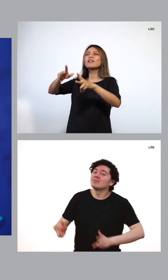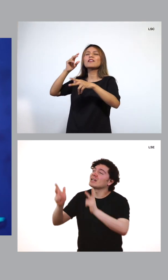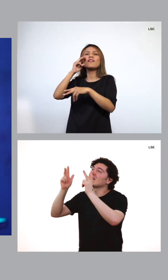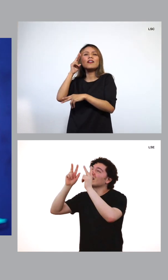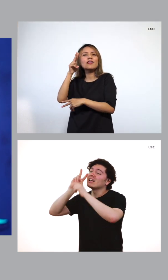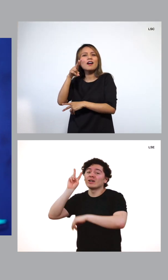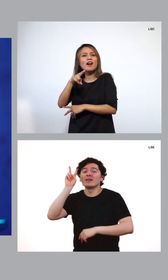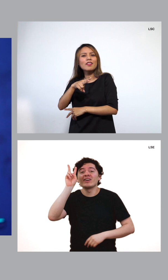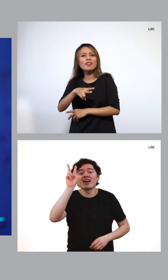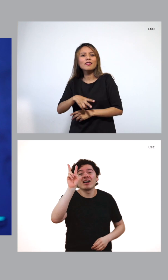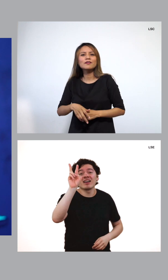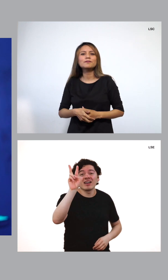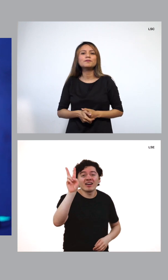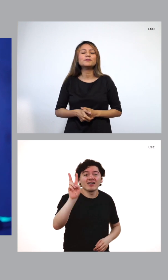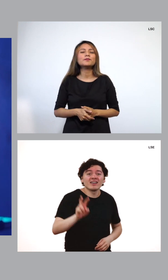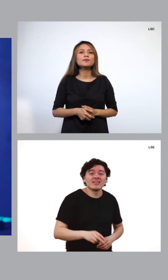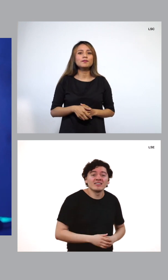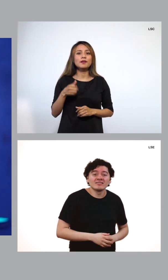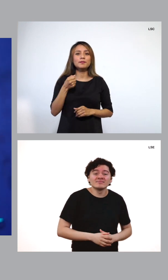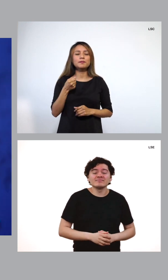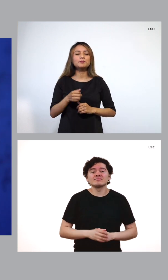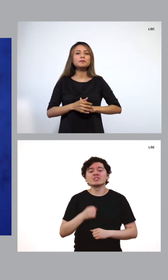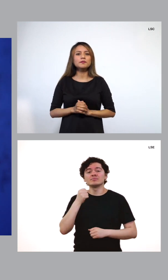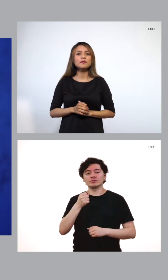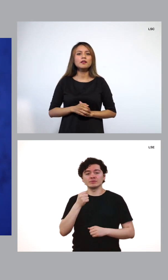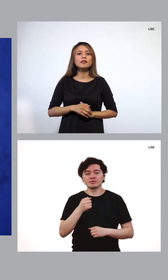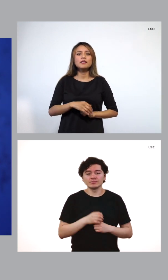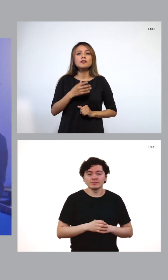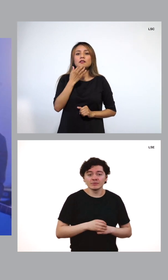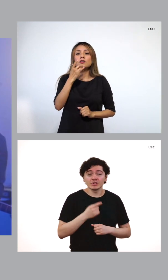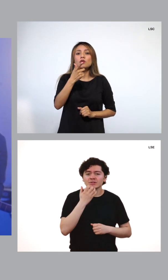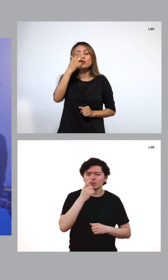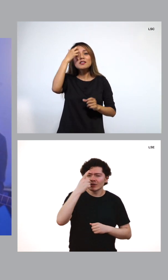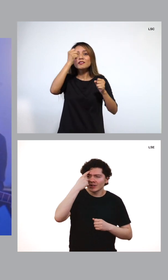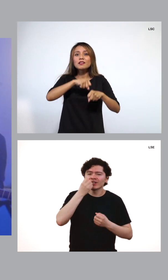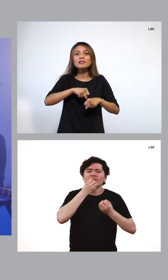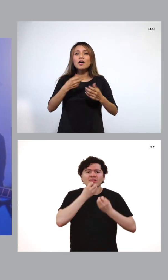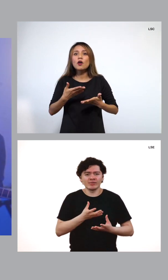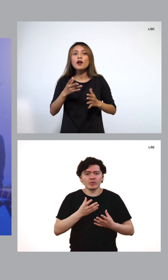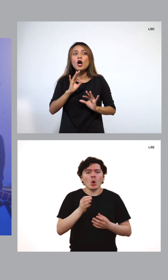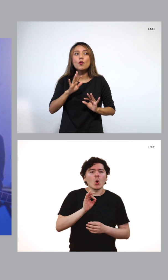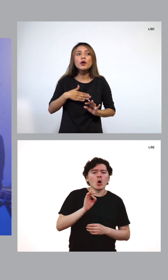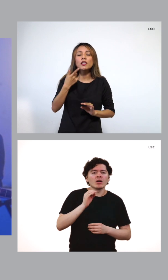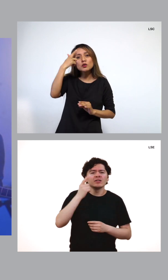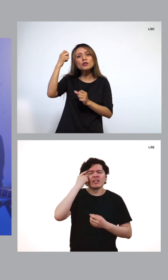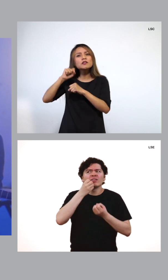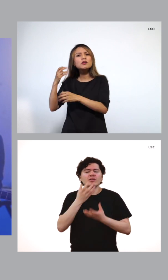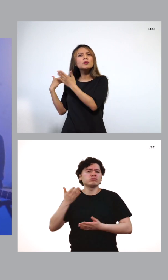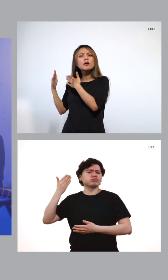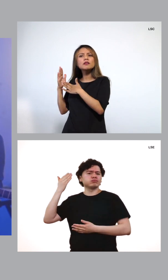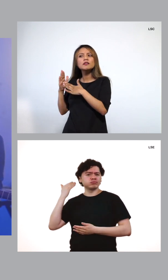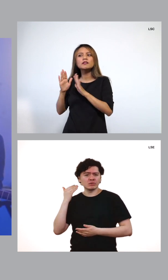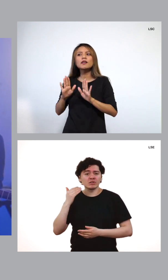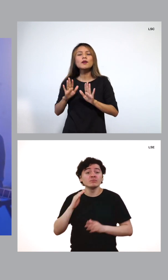Si estás viendo esto y ya habías tomado esta decisión en tu corazón, o si la acabas de tomar, esas son las buenas noticias.